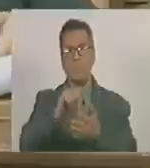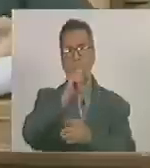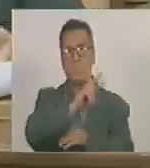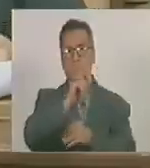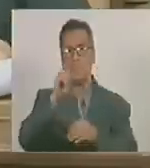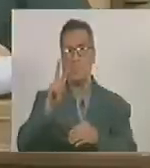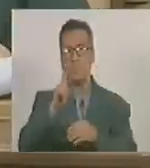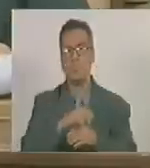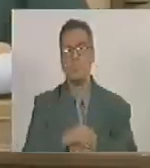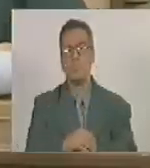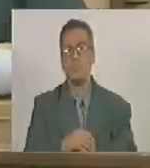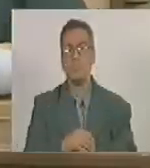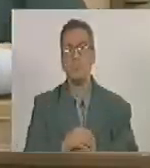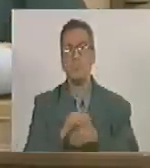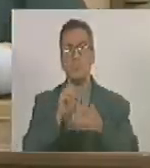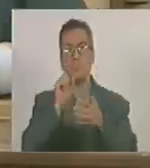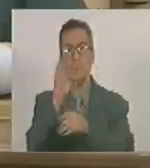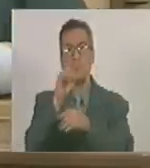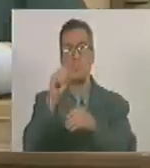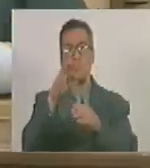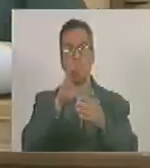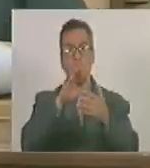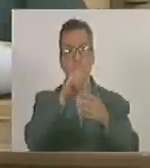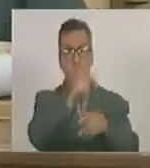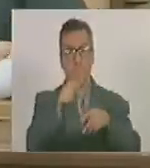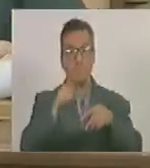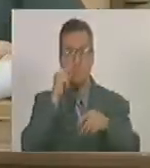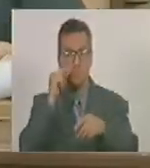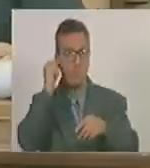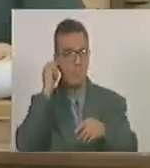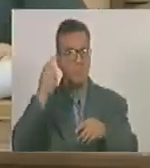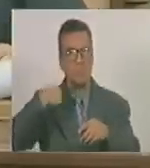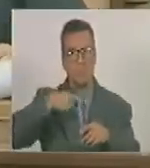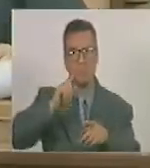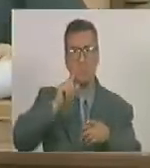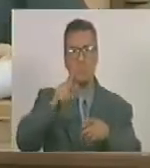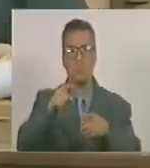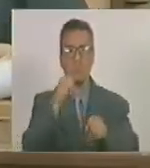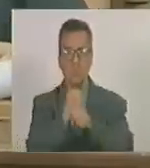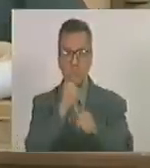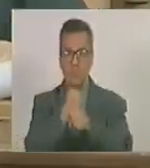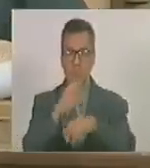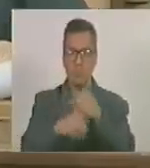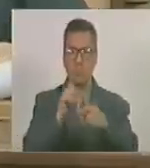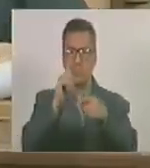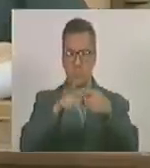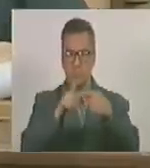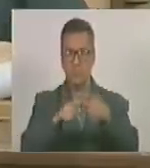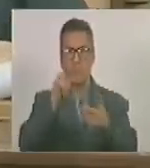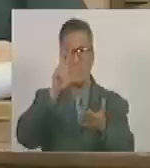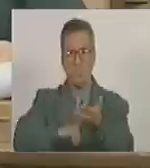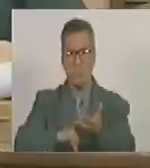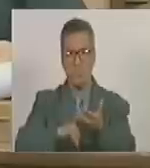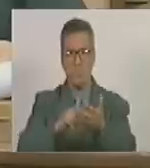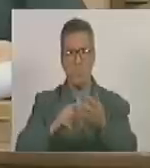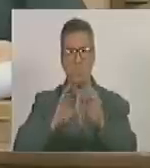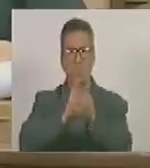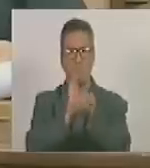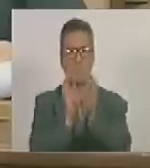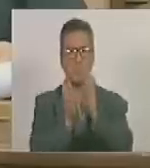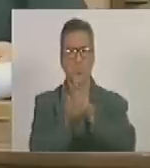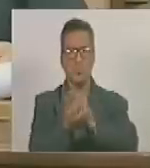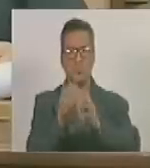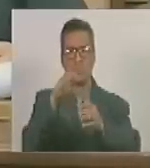Artículo 22. La Asamblea de Ciudadanas y Ciudadanos tiene las siguientes funciones. 1. Aprobar el ámbito geográfico